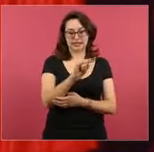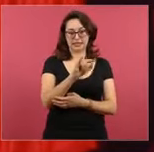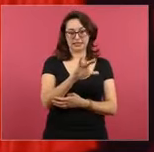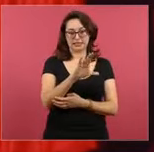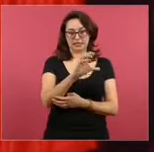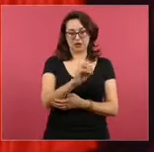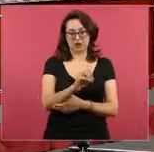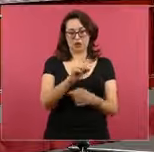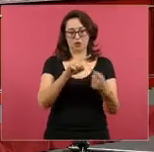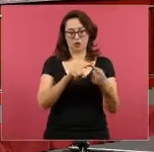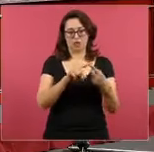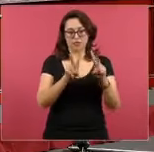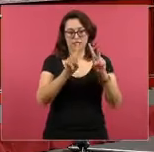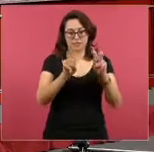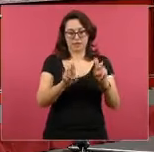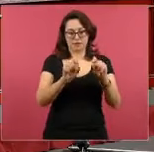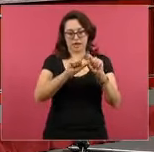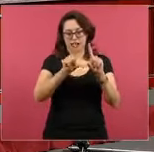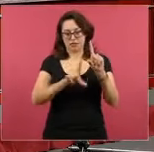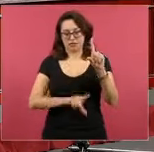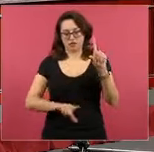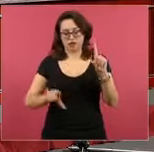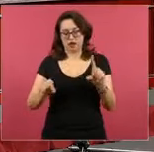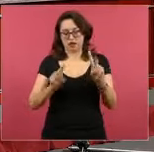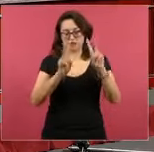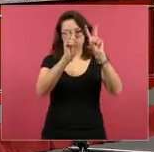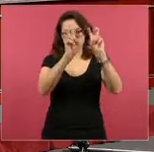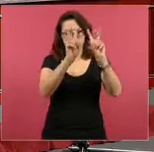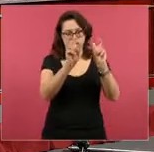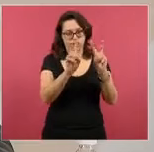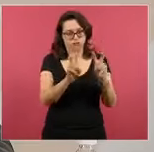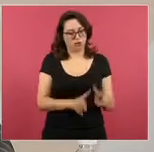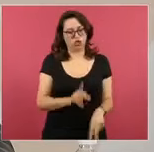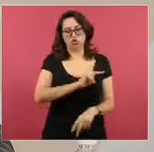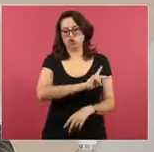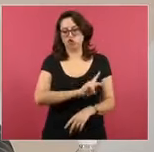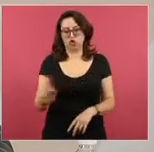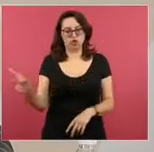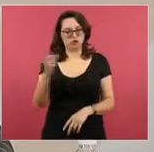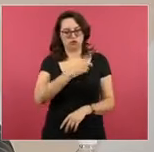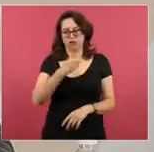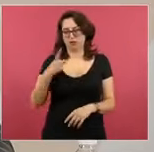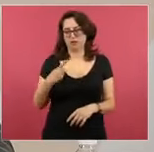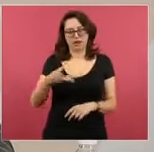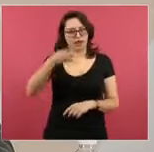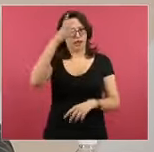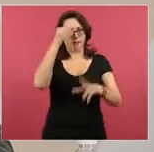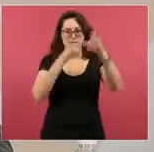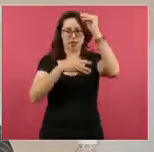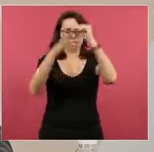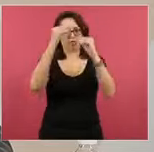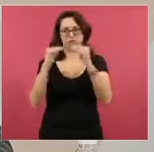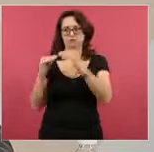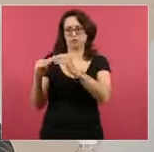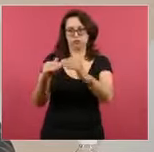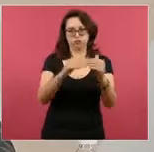observancia nacional, y que a partir de ahí las maestras, los maestros, las comunidades educativas